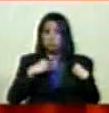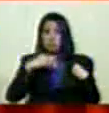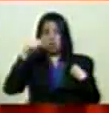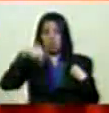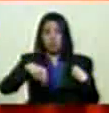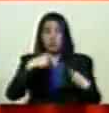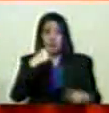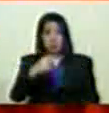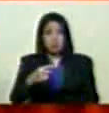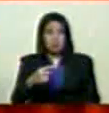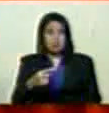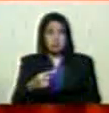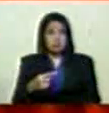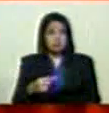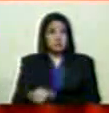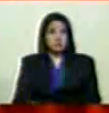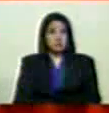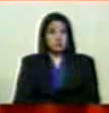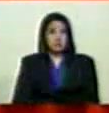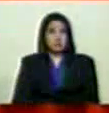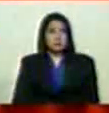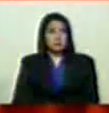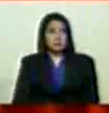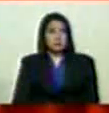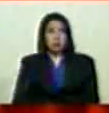aquí,